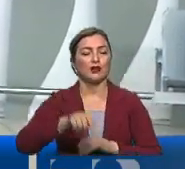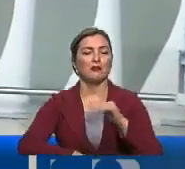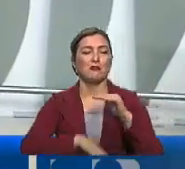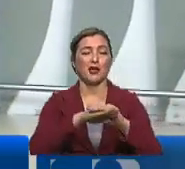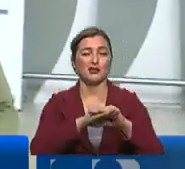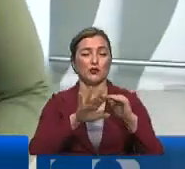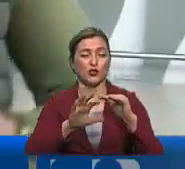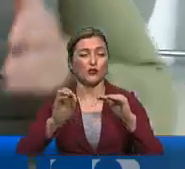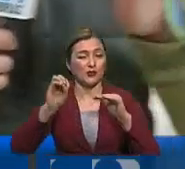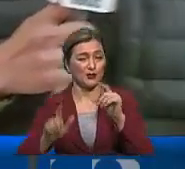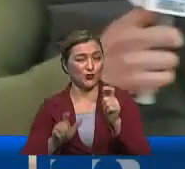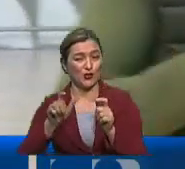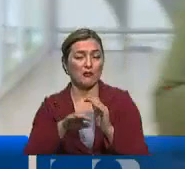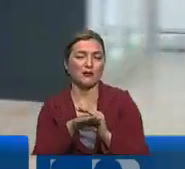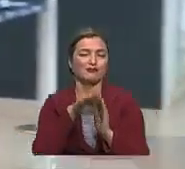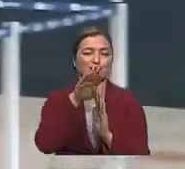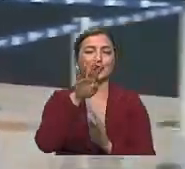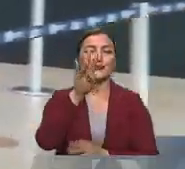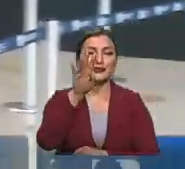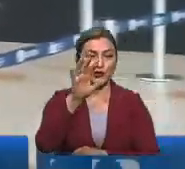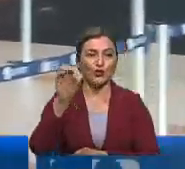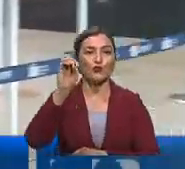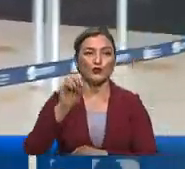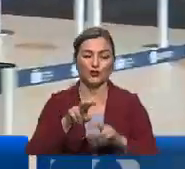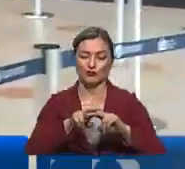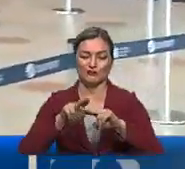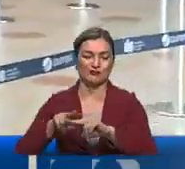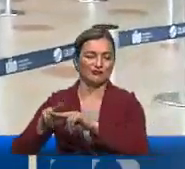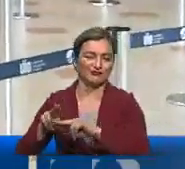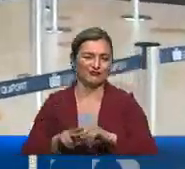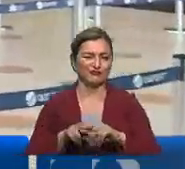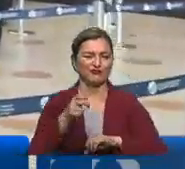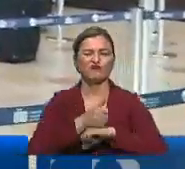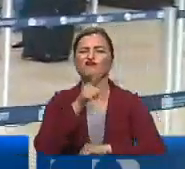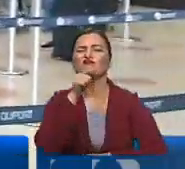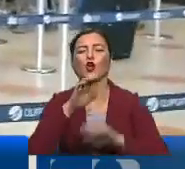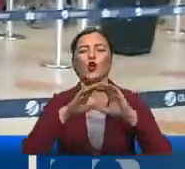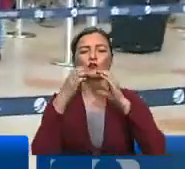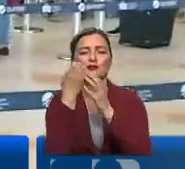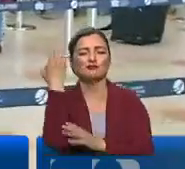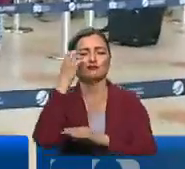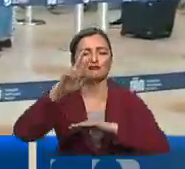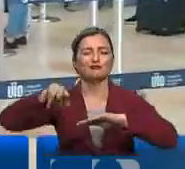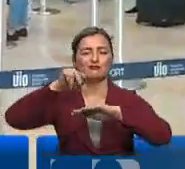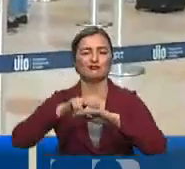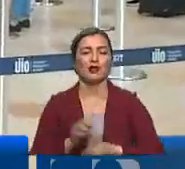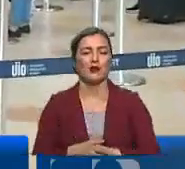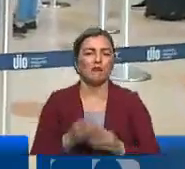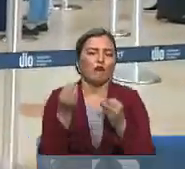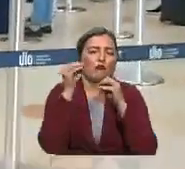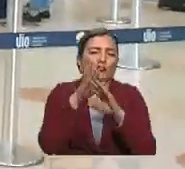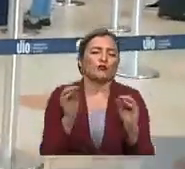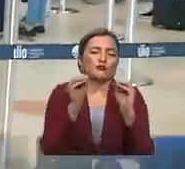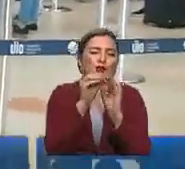se amplió del 50 al 75% según autorizó el COE Nacional. Para darnos un poco más de información está junto a nosotros